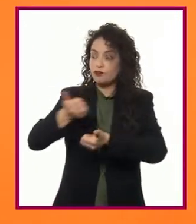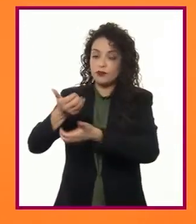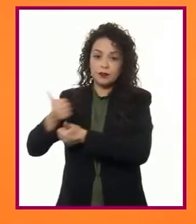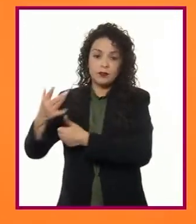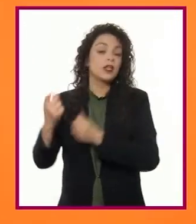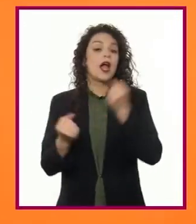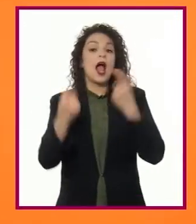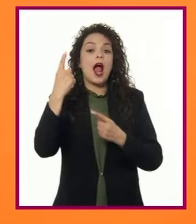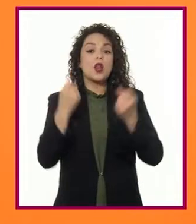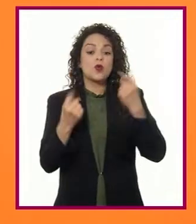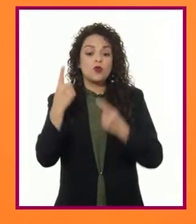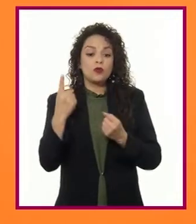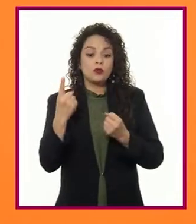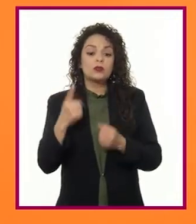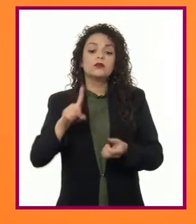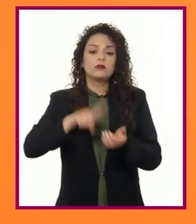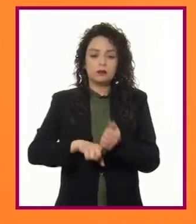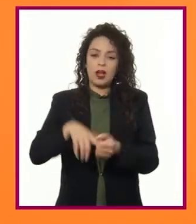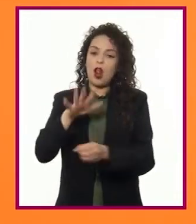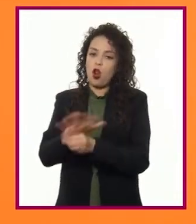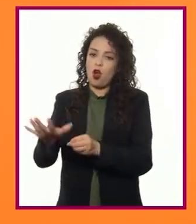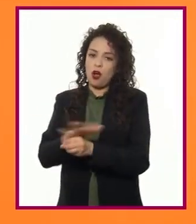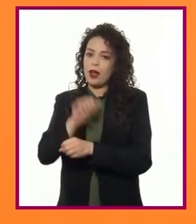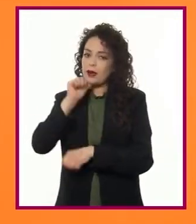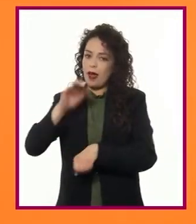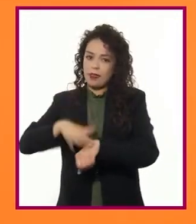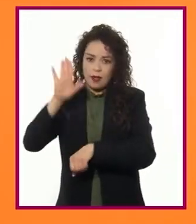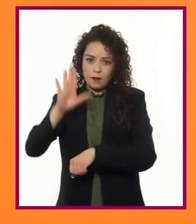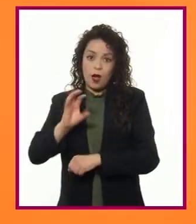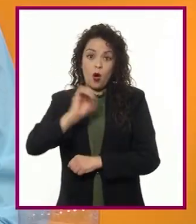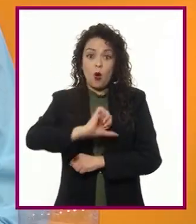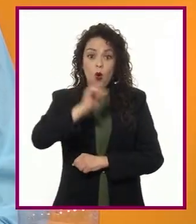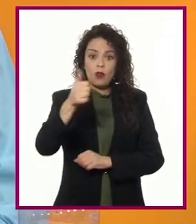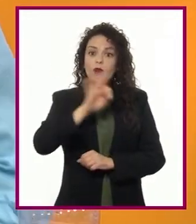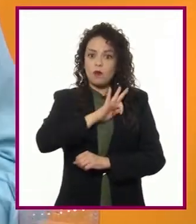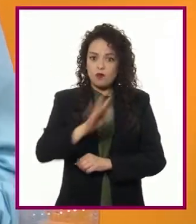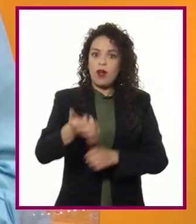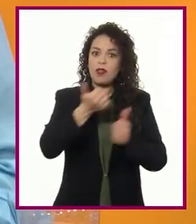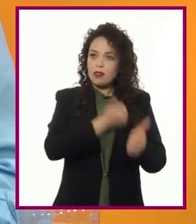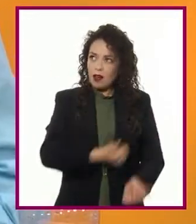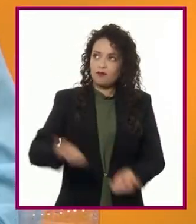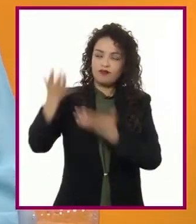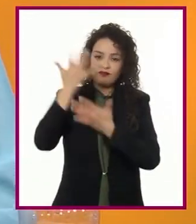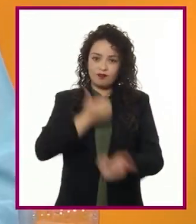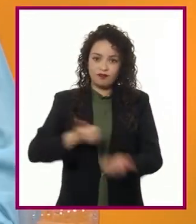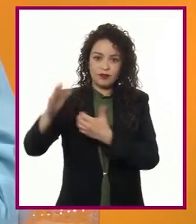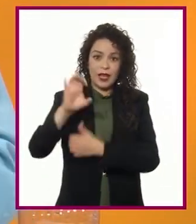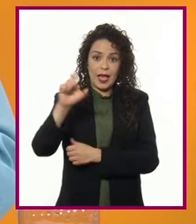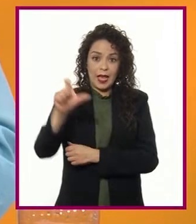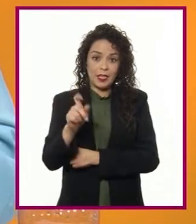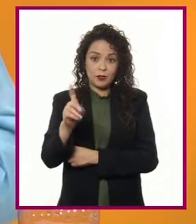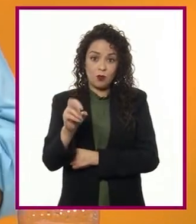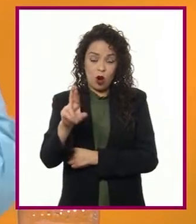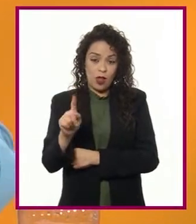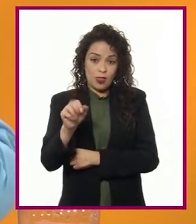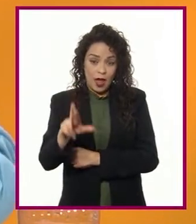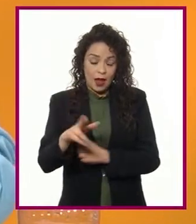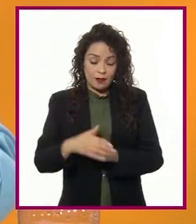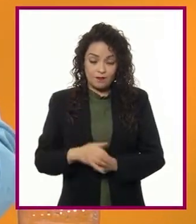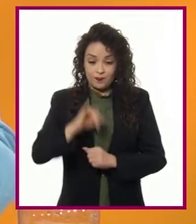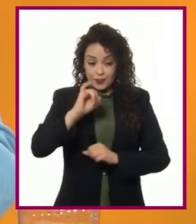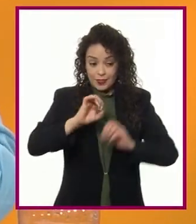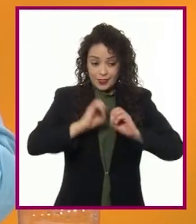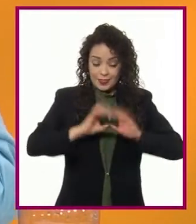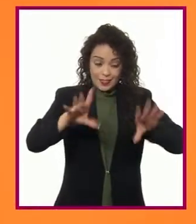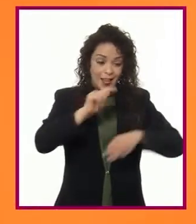se distribuyen de manera local y otros incluso pueden exportarse. Claro, Teresa. Pero pensemos en las